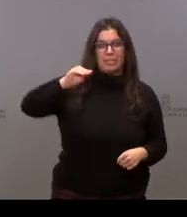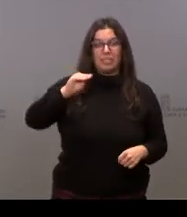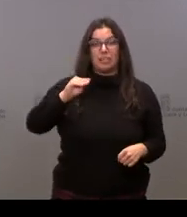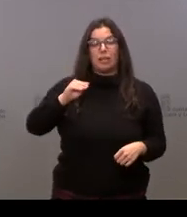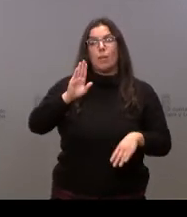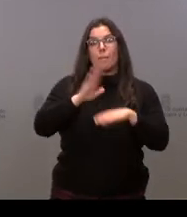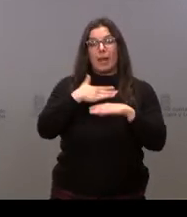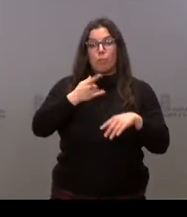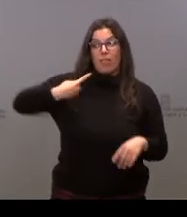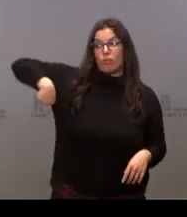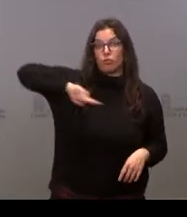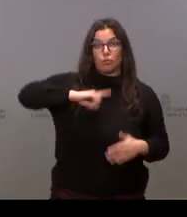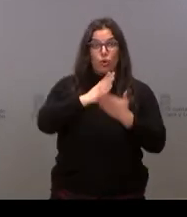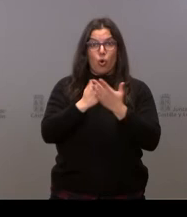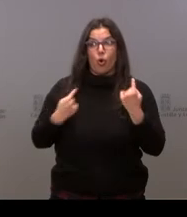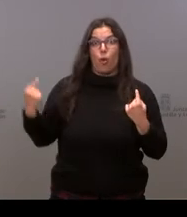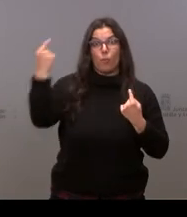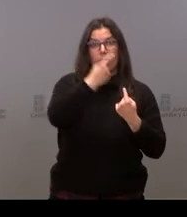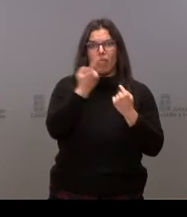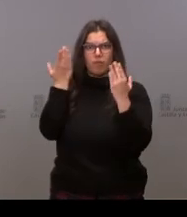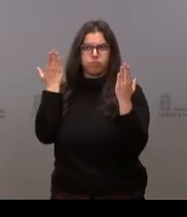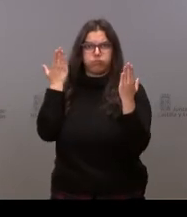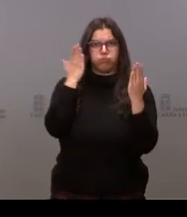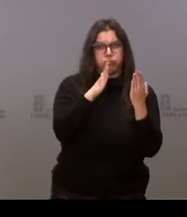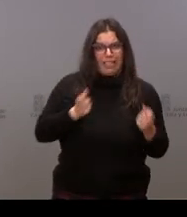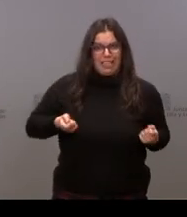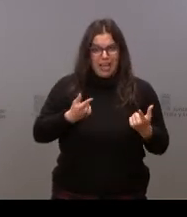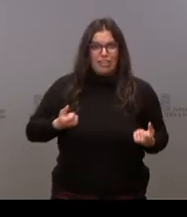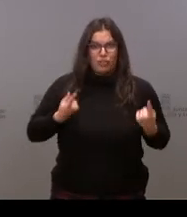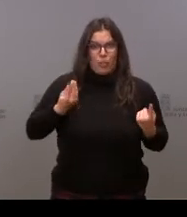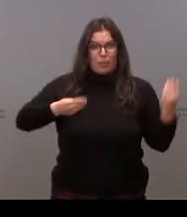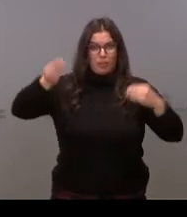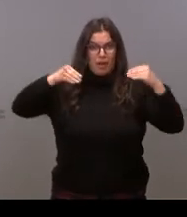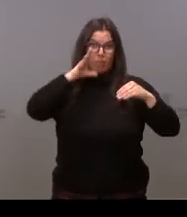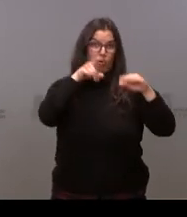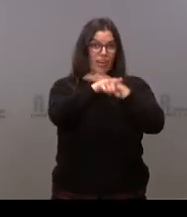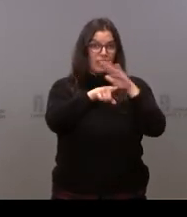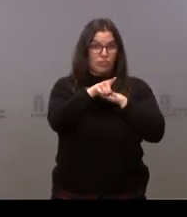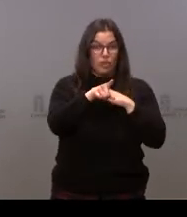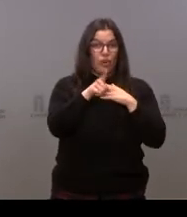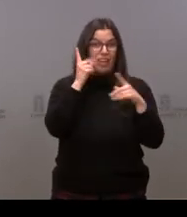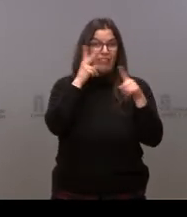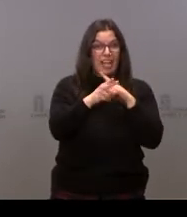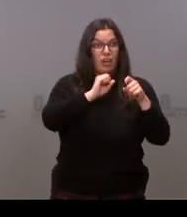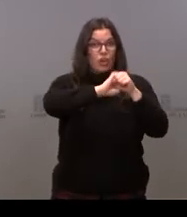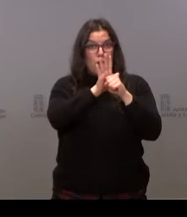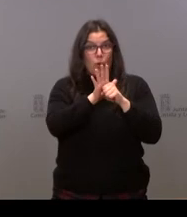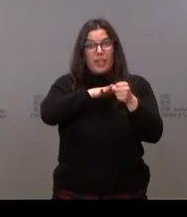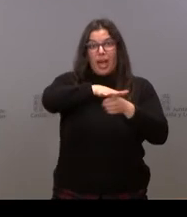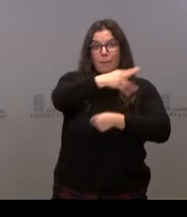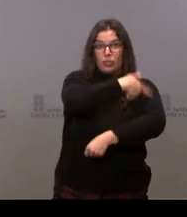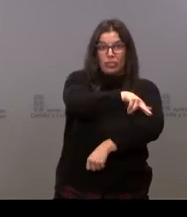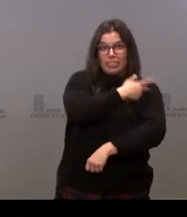frente a las comunidades autónomas a los sobrecostes la gestión de la lucha contra el kobe en el ámbito sanitario